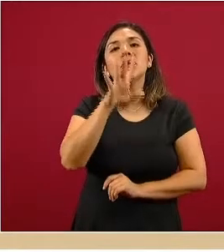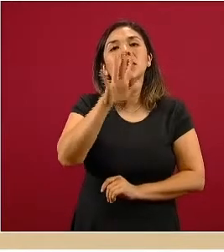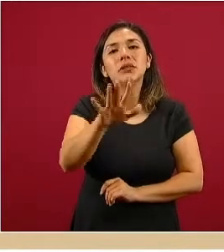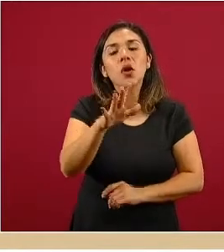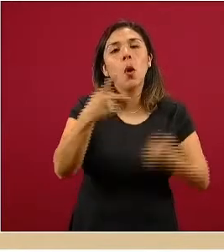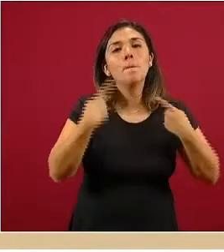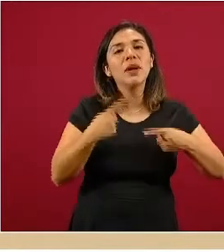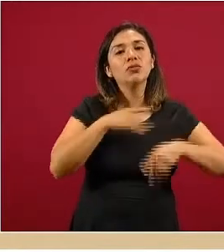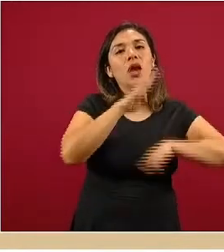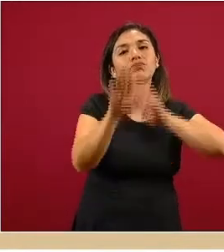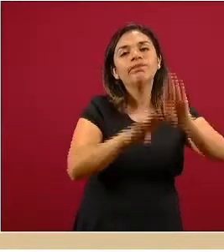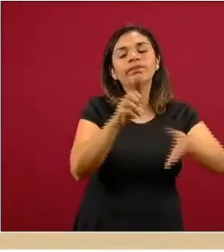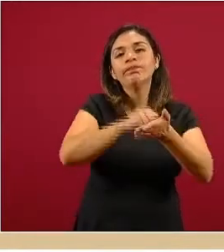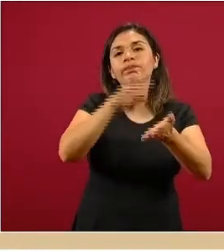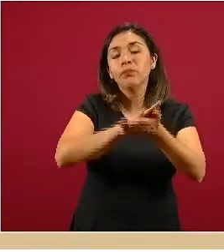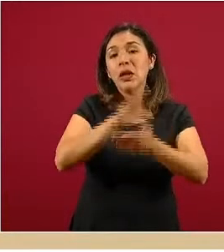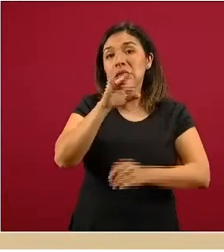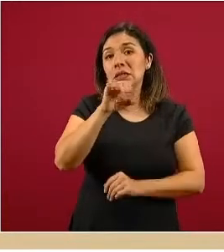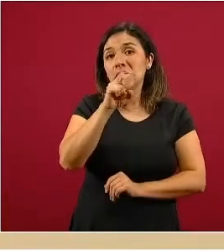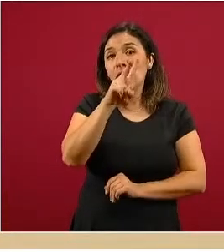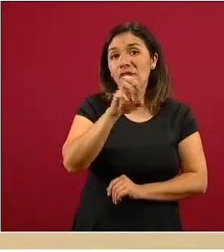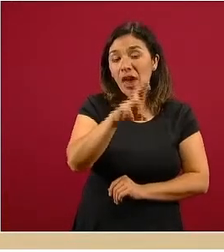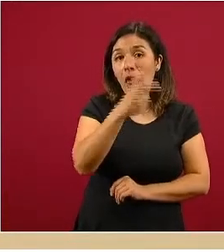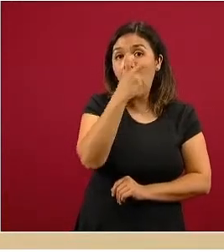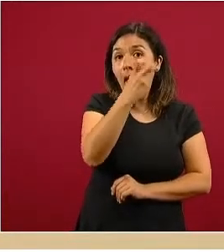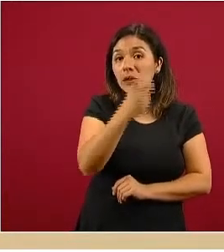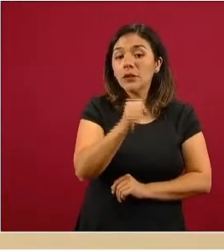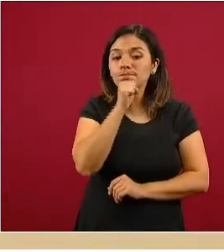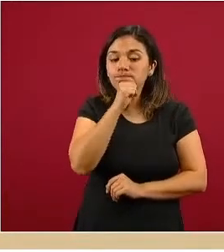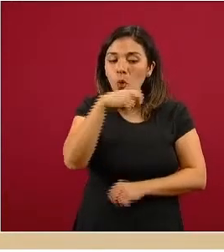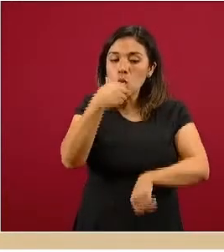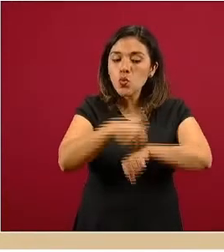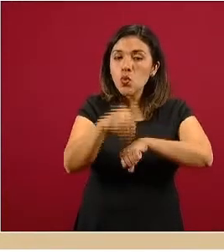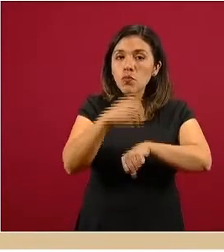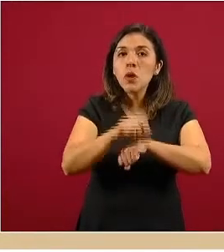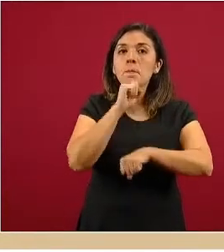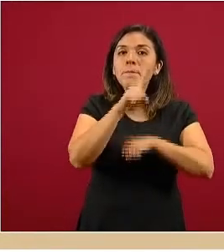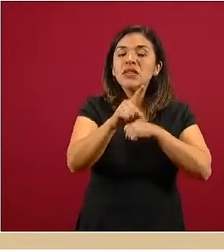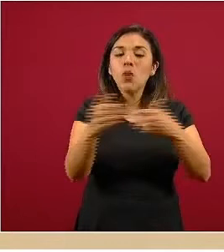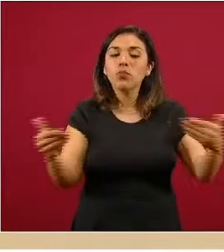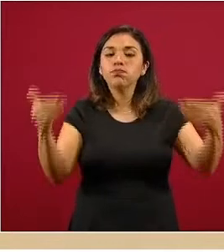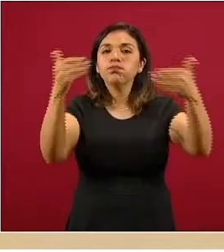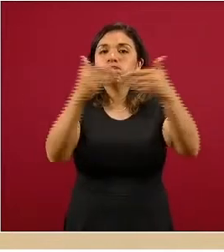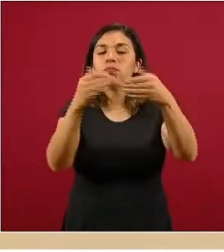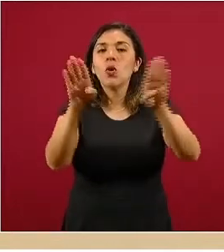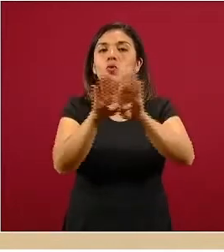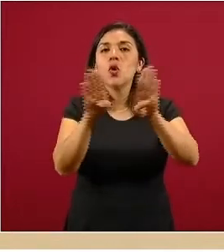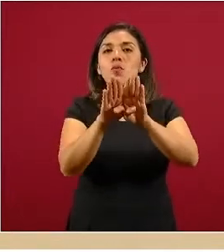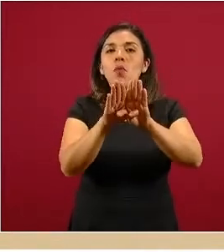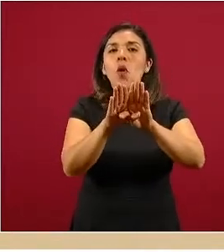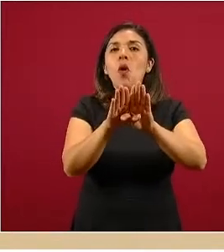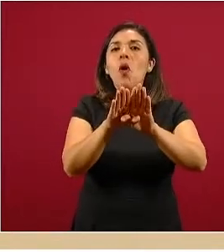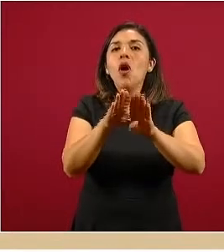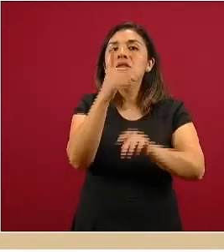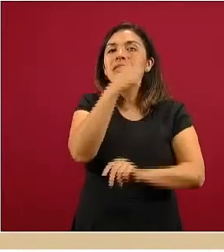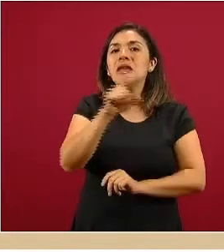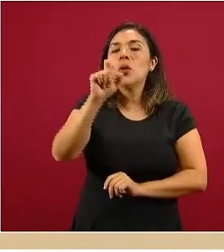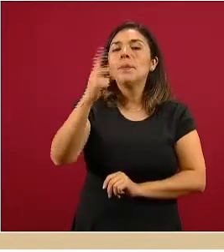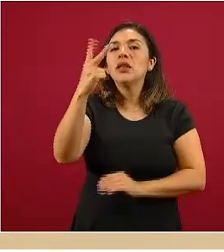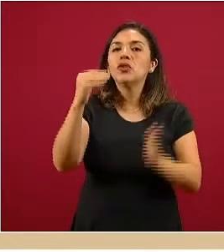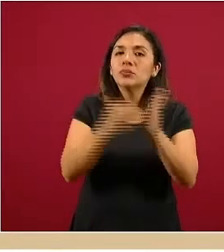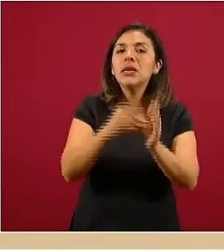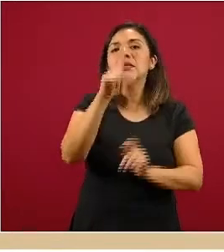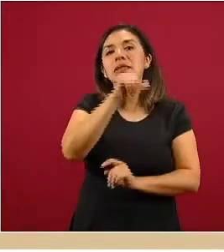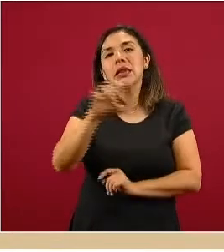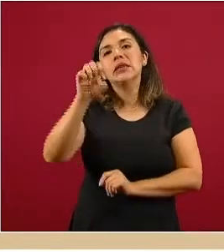51.826 muertes de exceso, que representa un 65%, y en los otros grupos, 20 a 44, 40% de exceso,